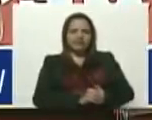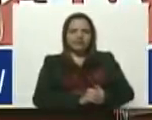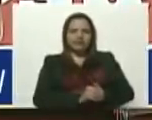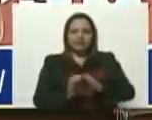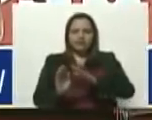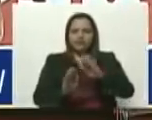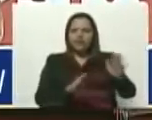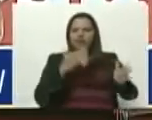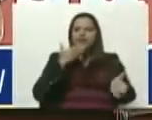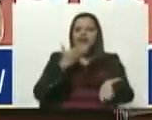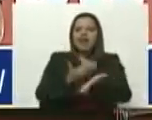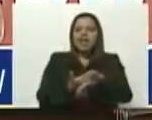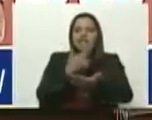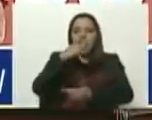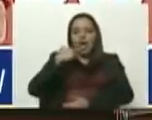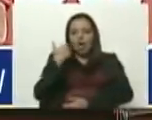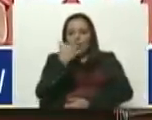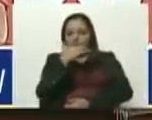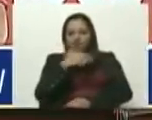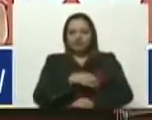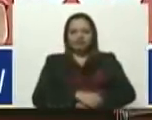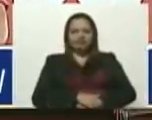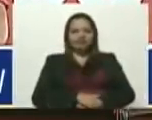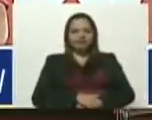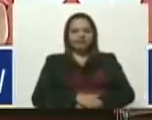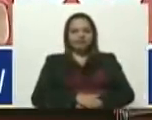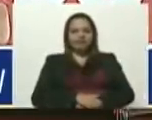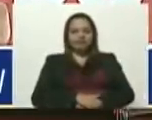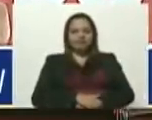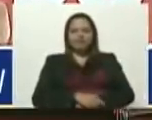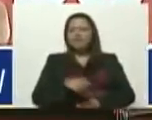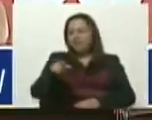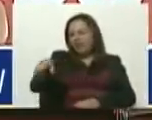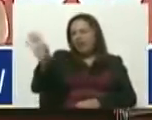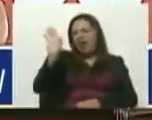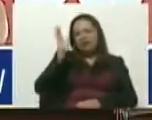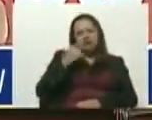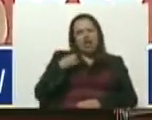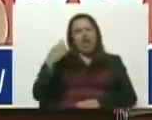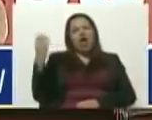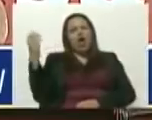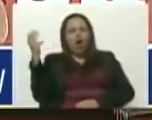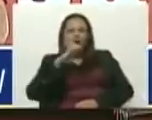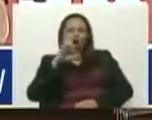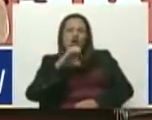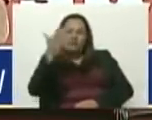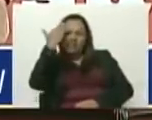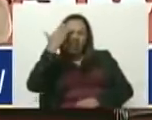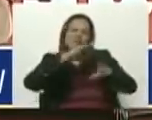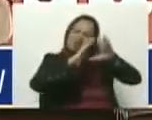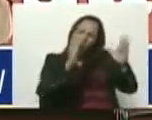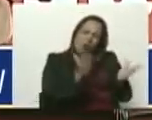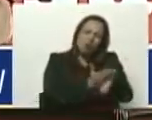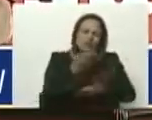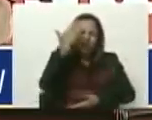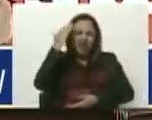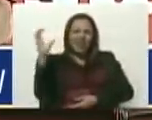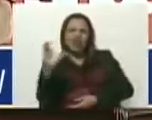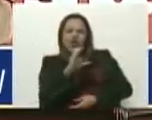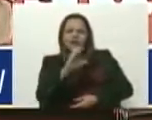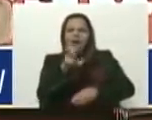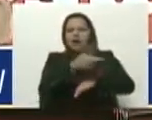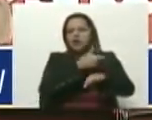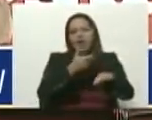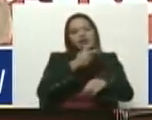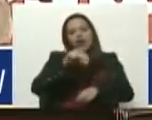gracias rogel bueno colombia ustedes saben del mundo mejor dicho sabe que a colombia al gobierno colombiano